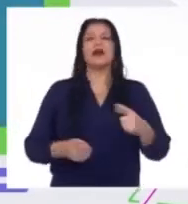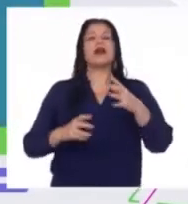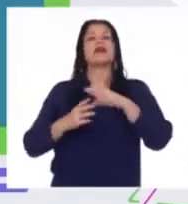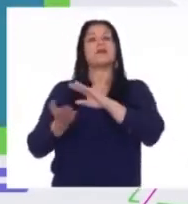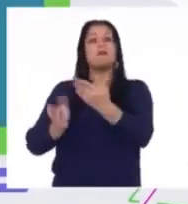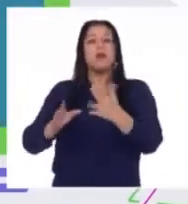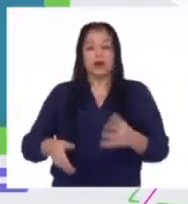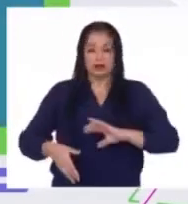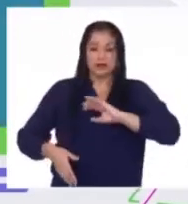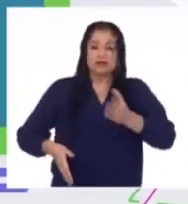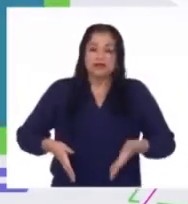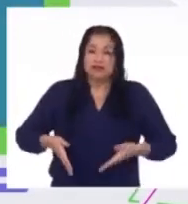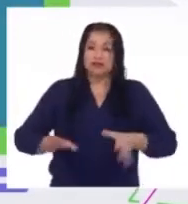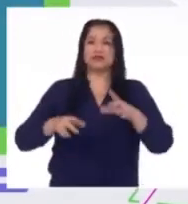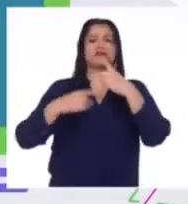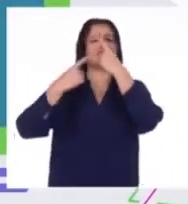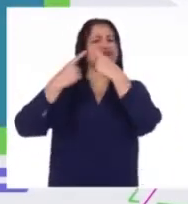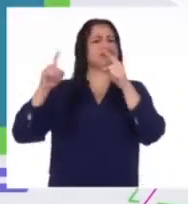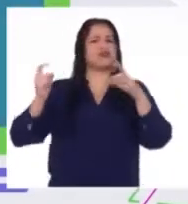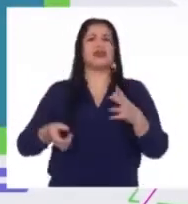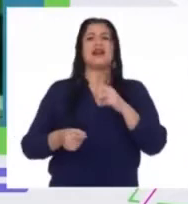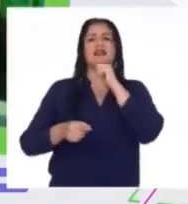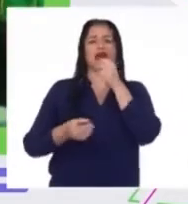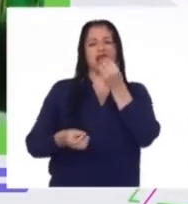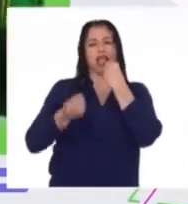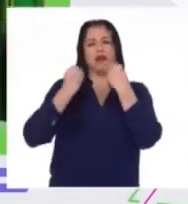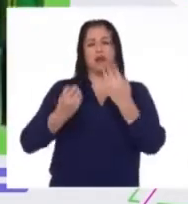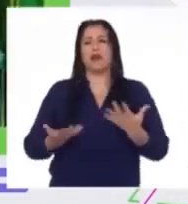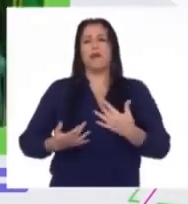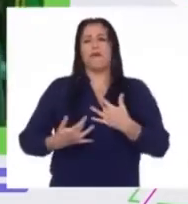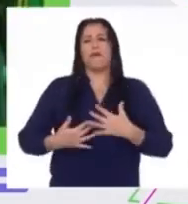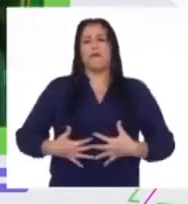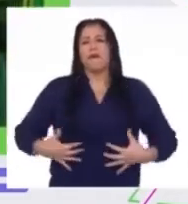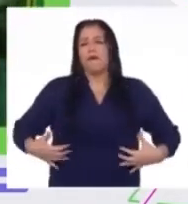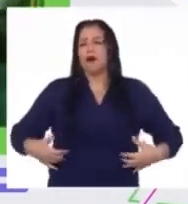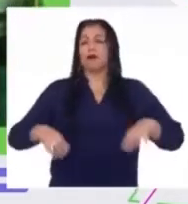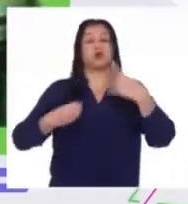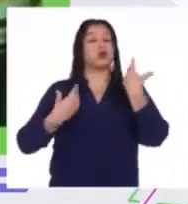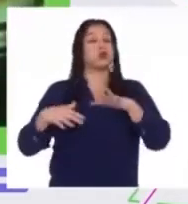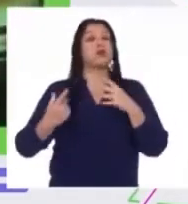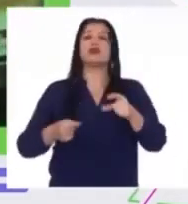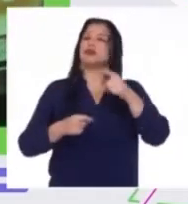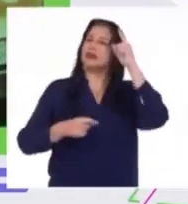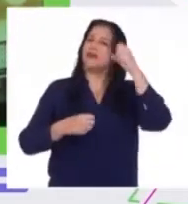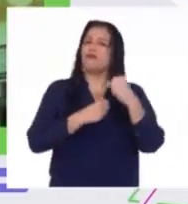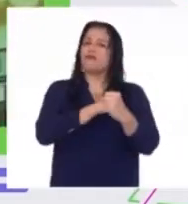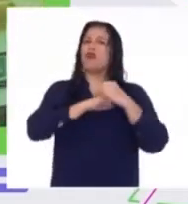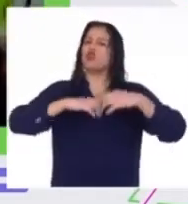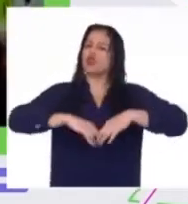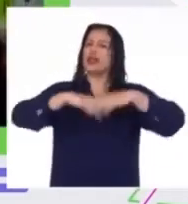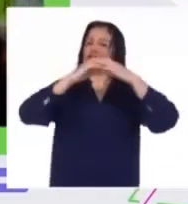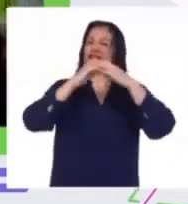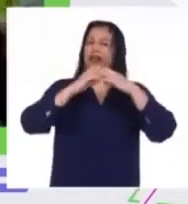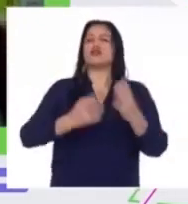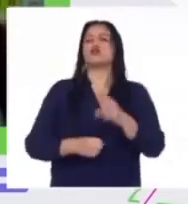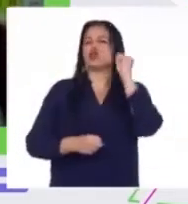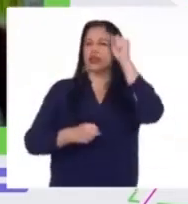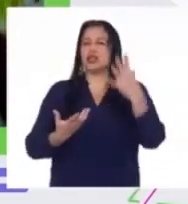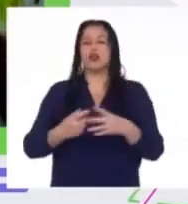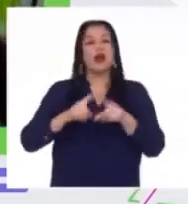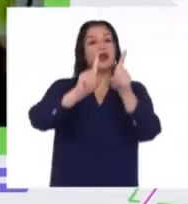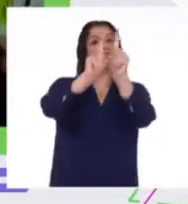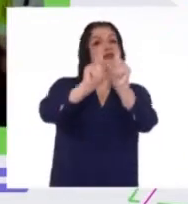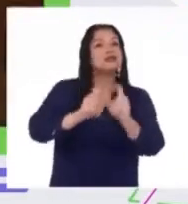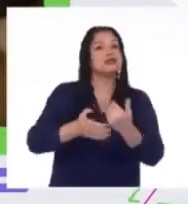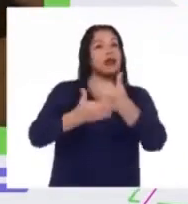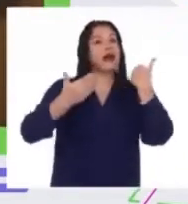mortalidad materna, la neonatal y la desnutrición es alta. Por ello, se debe fortalecer sus derechos a la consulta previa, la educación